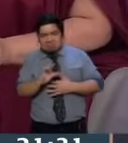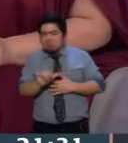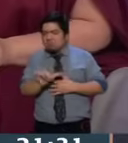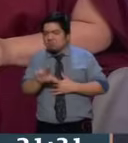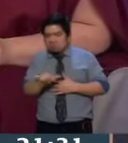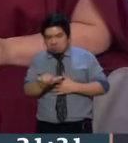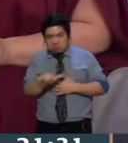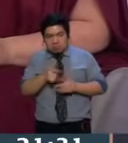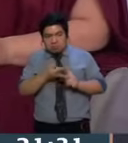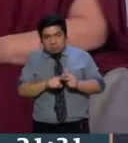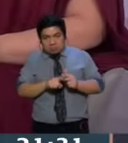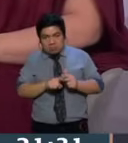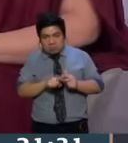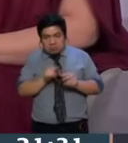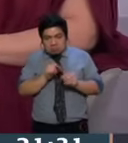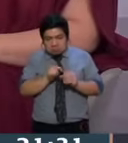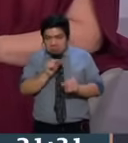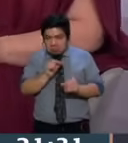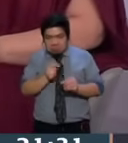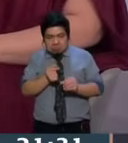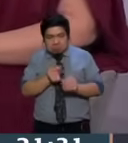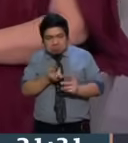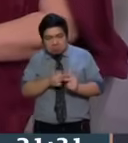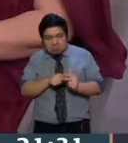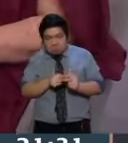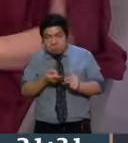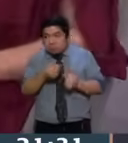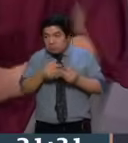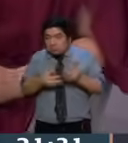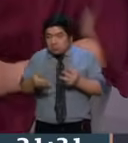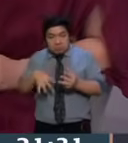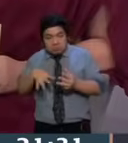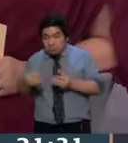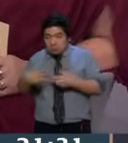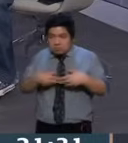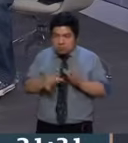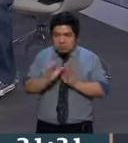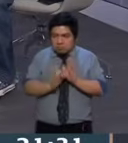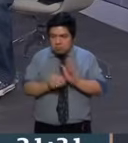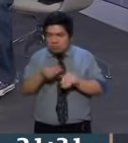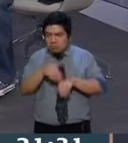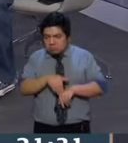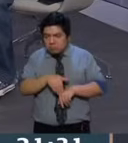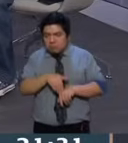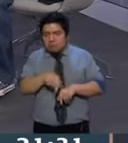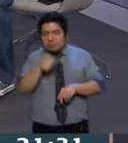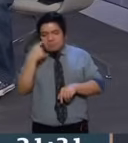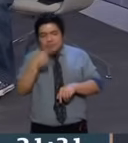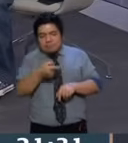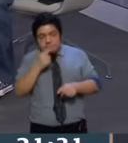empezó a hacer pero el sistema son semillas de algo que teniendo todas las posibilidades, una constitución que mandata si le entras el sistema de forma